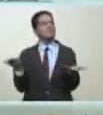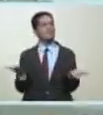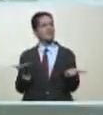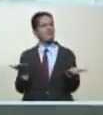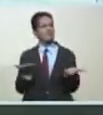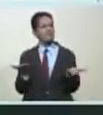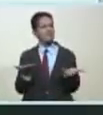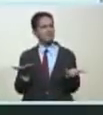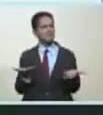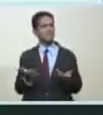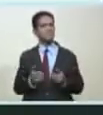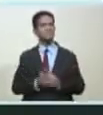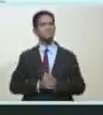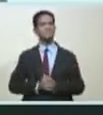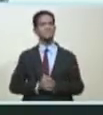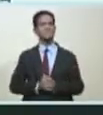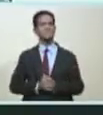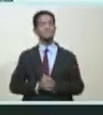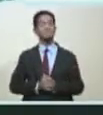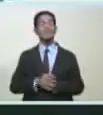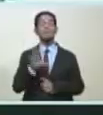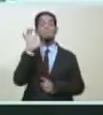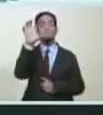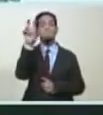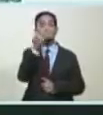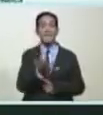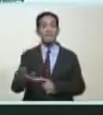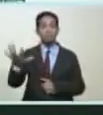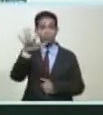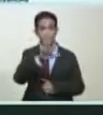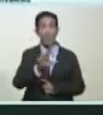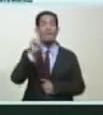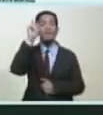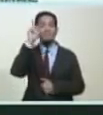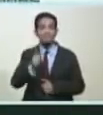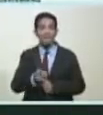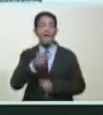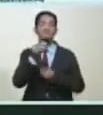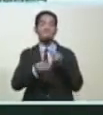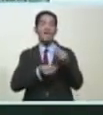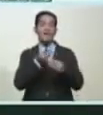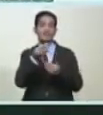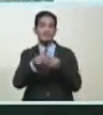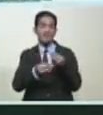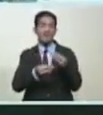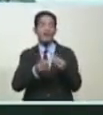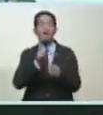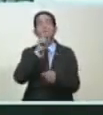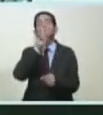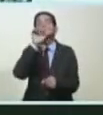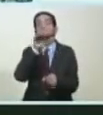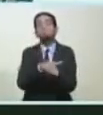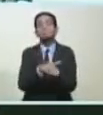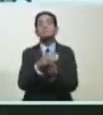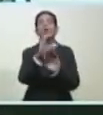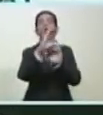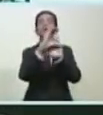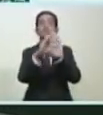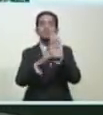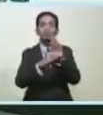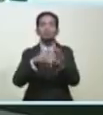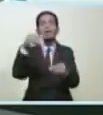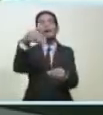país? El país tenía que hacer lo que hemos hecho, convocar elecciones constitucionales y hacer unas elecciones